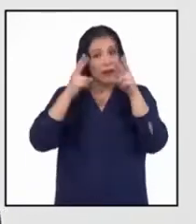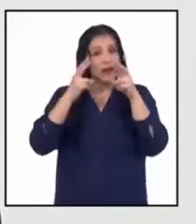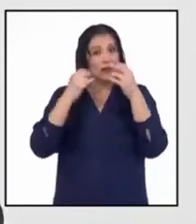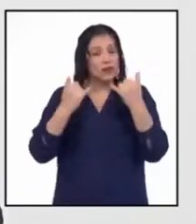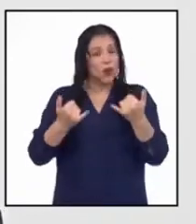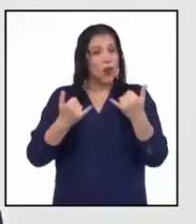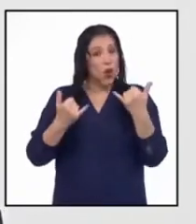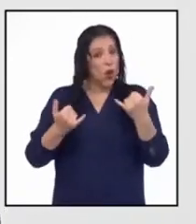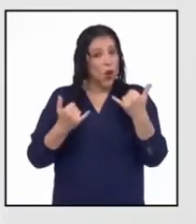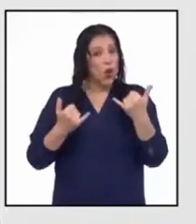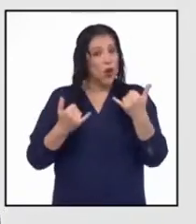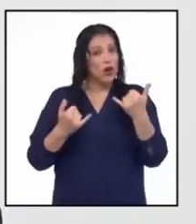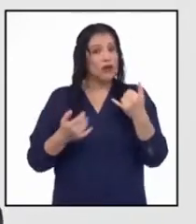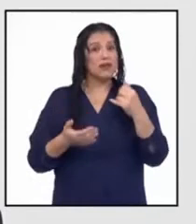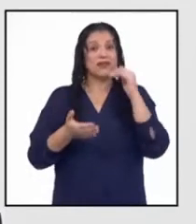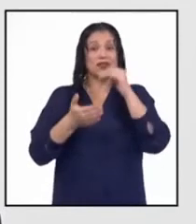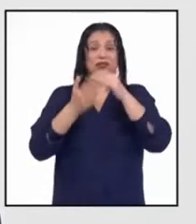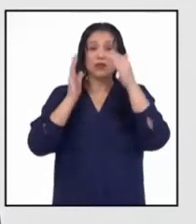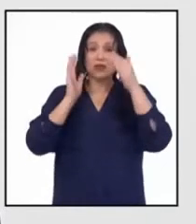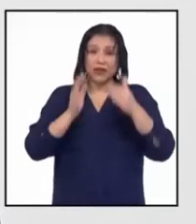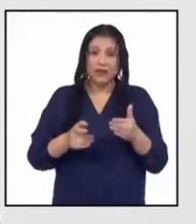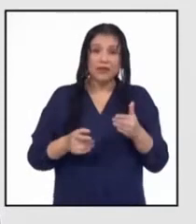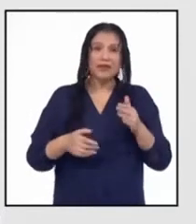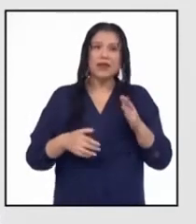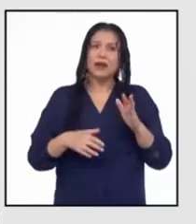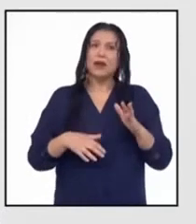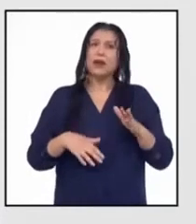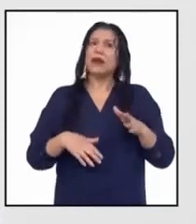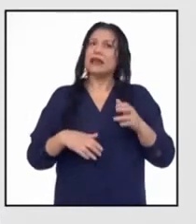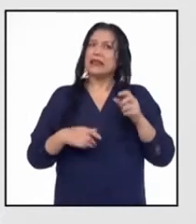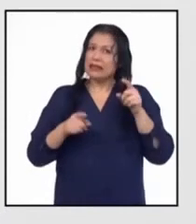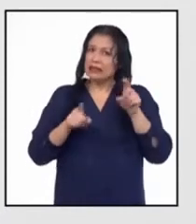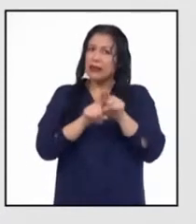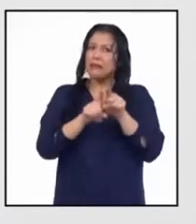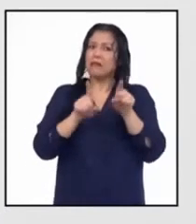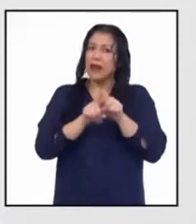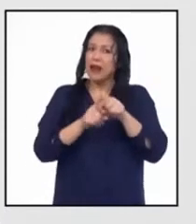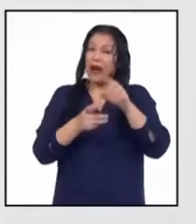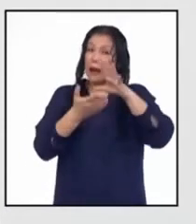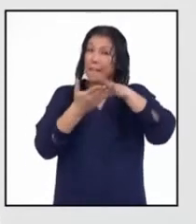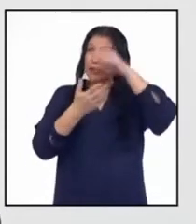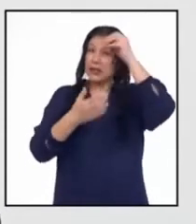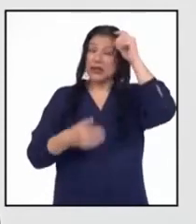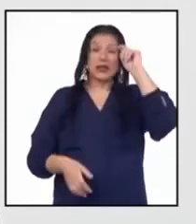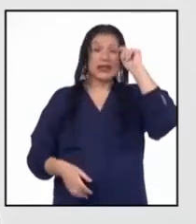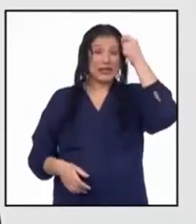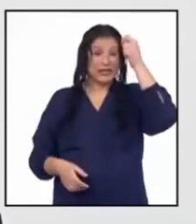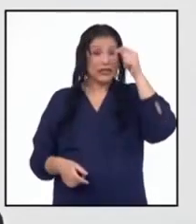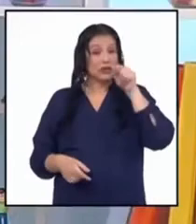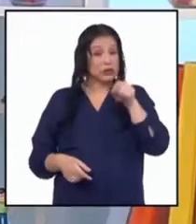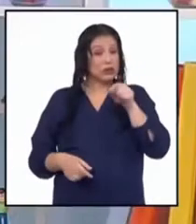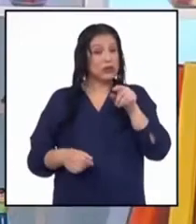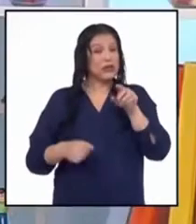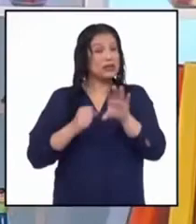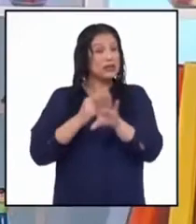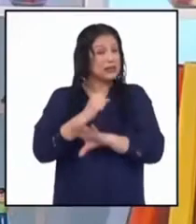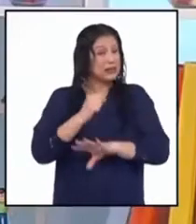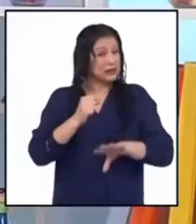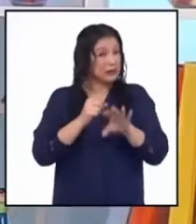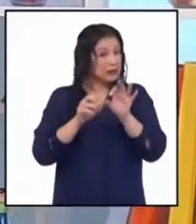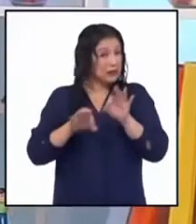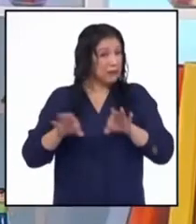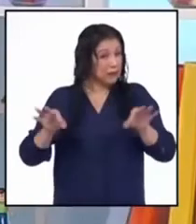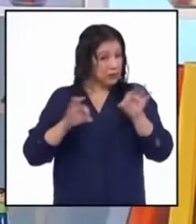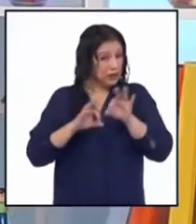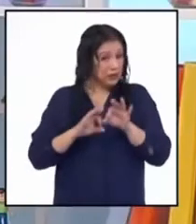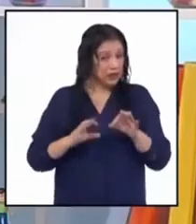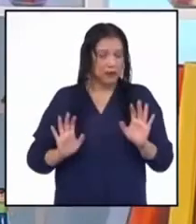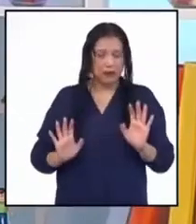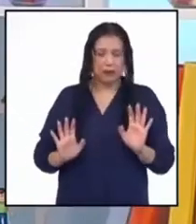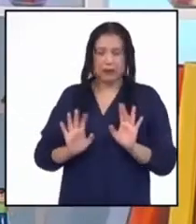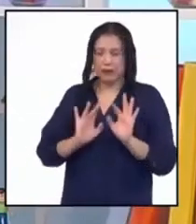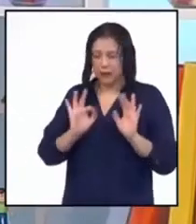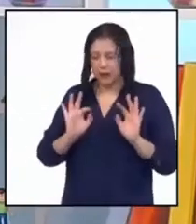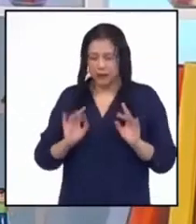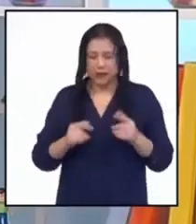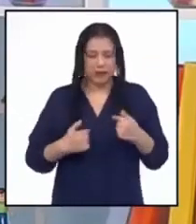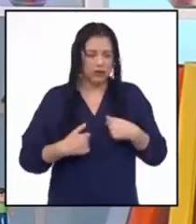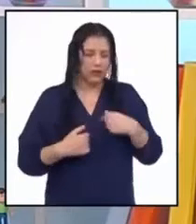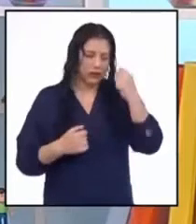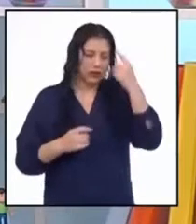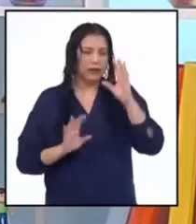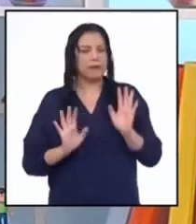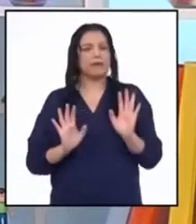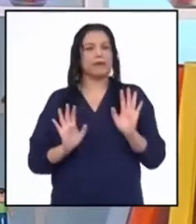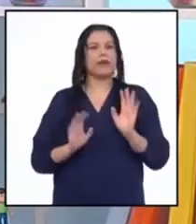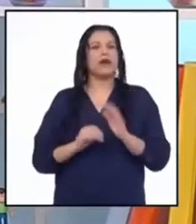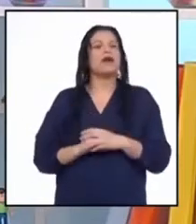acompañan desde casa también hayan aprendido esto que es fundamental. Profesora, entonces, para haberse entendido